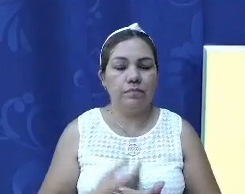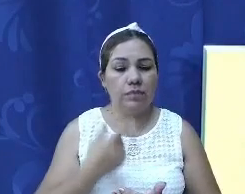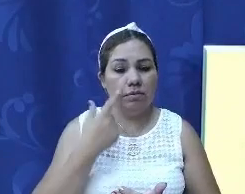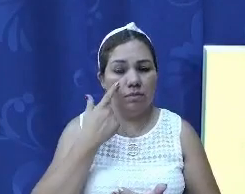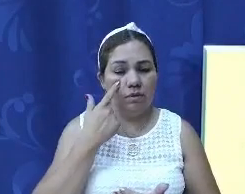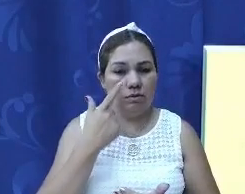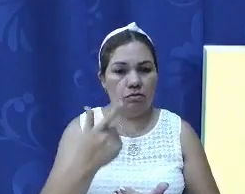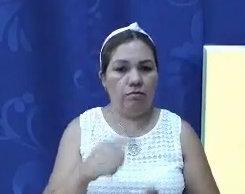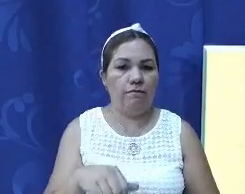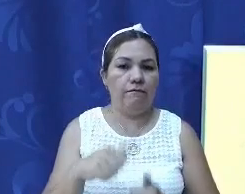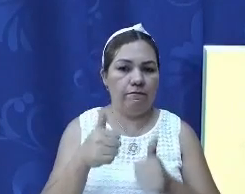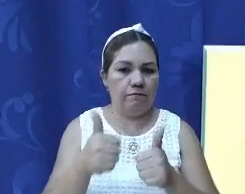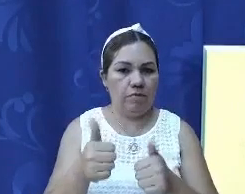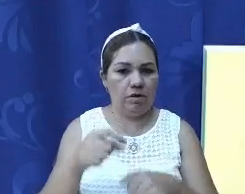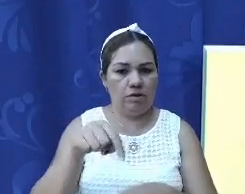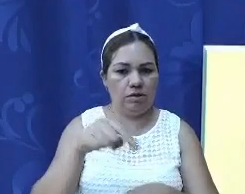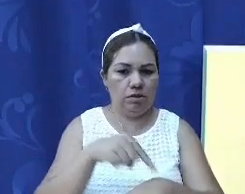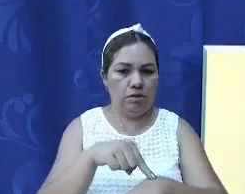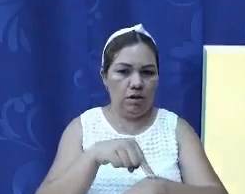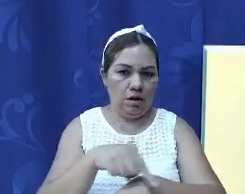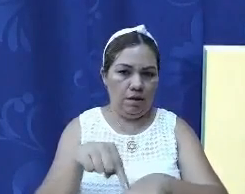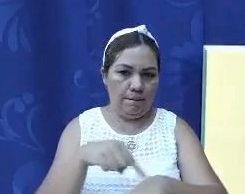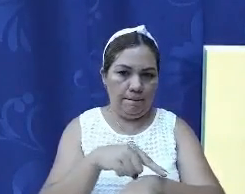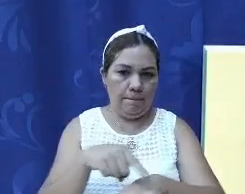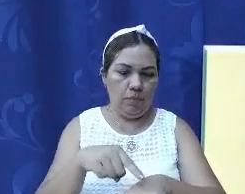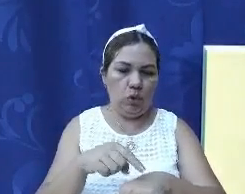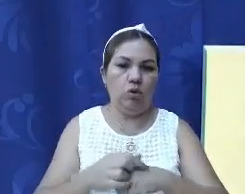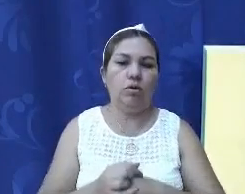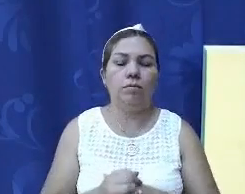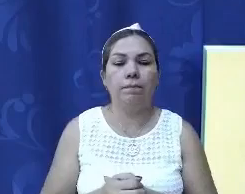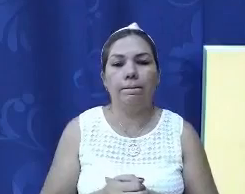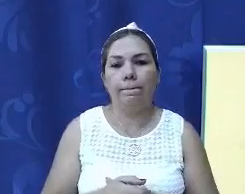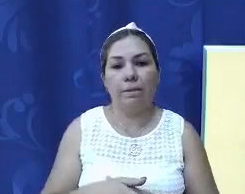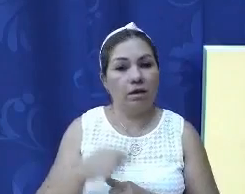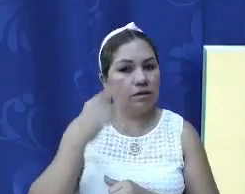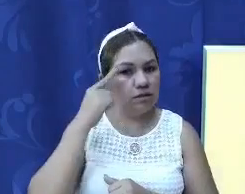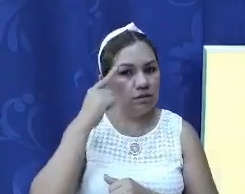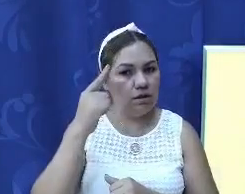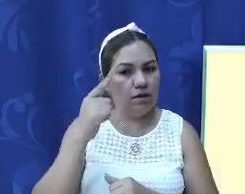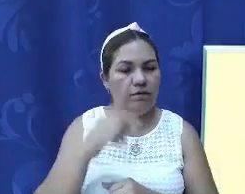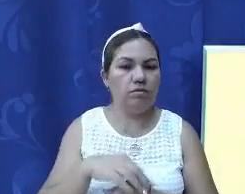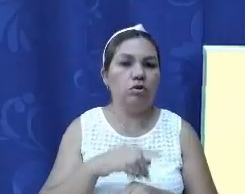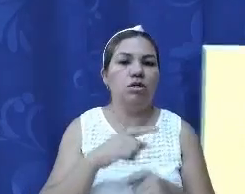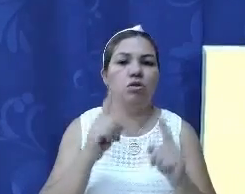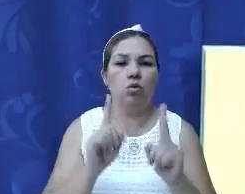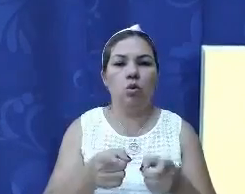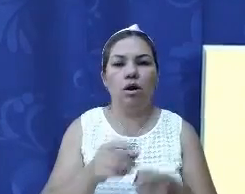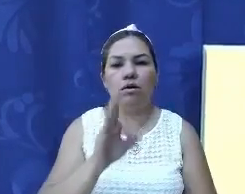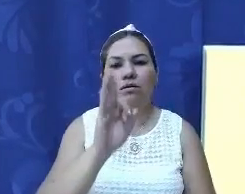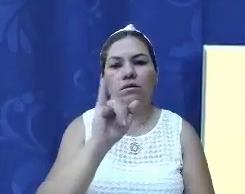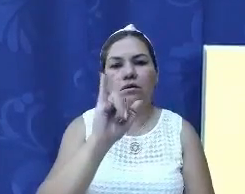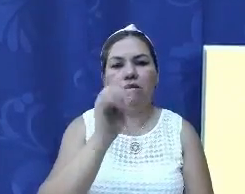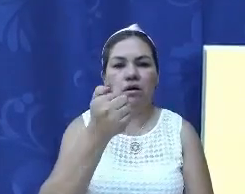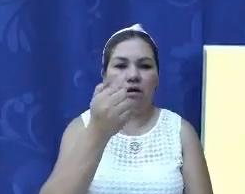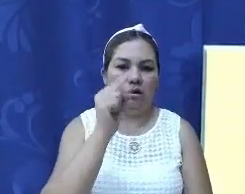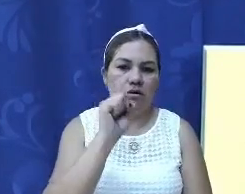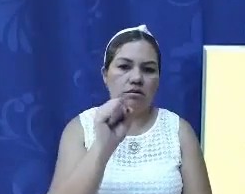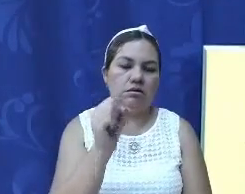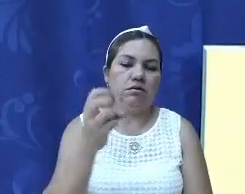fijándonos bien en este tiempo, ya que ustedes ahora disciernen que son como los días de Noé,